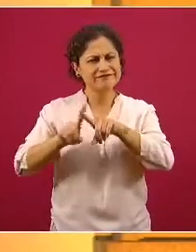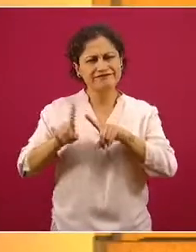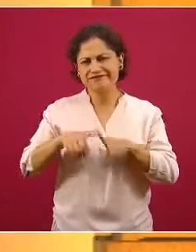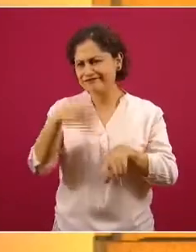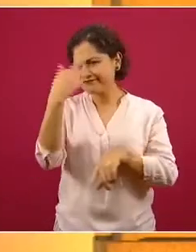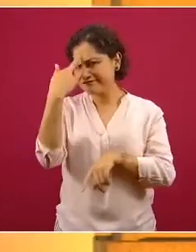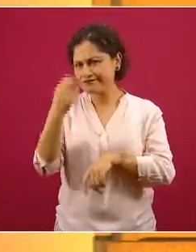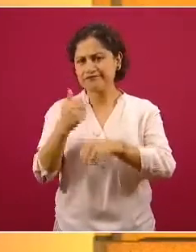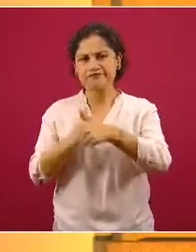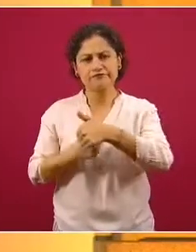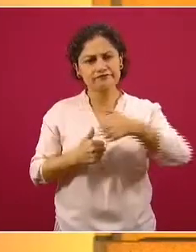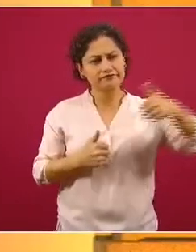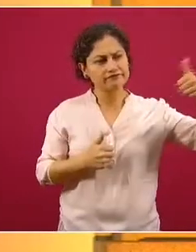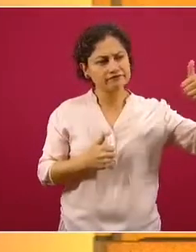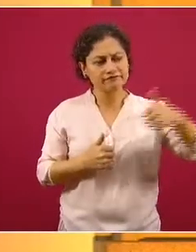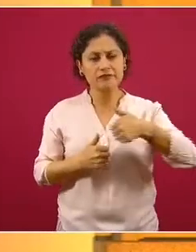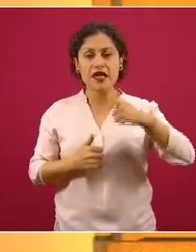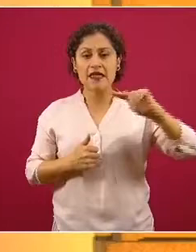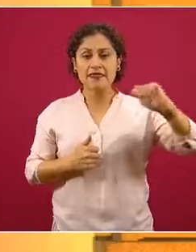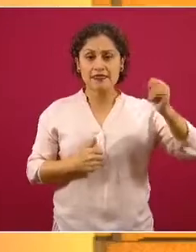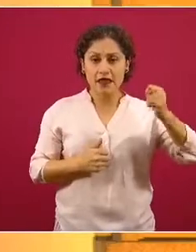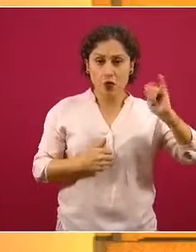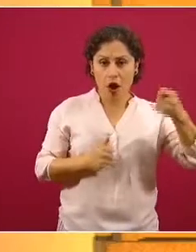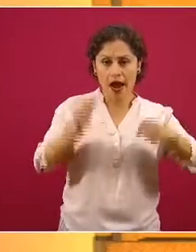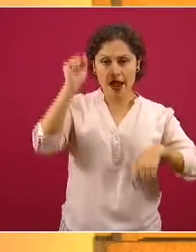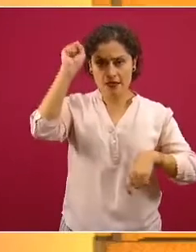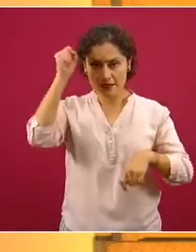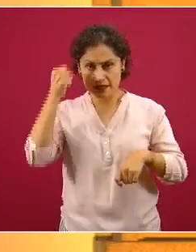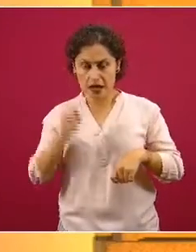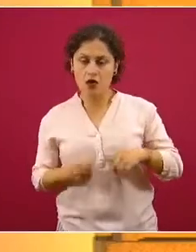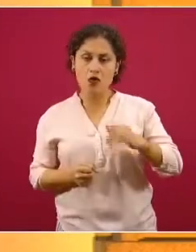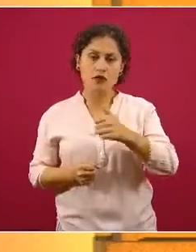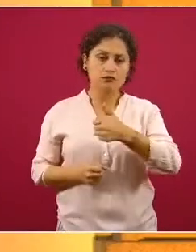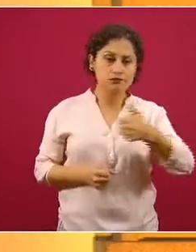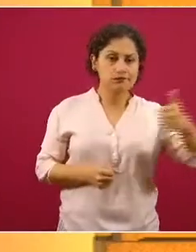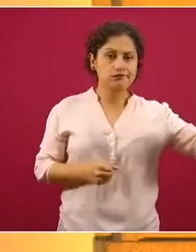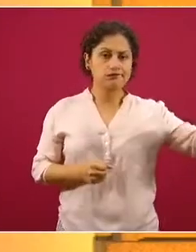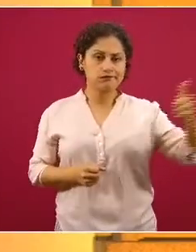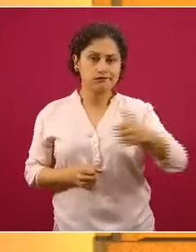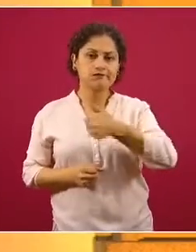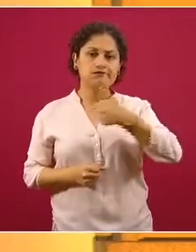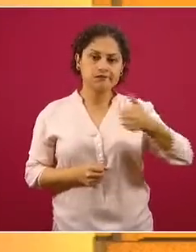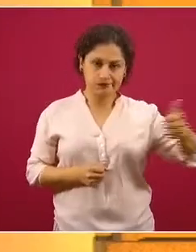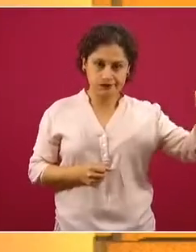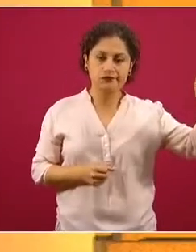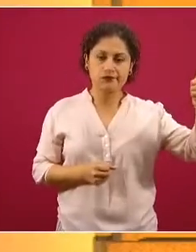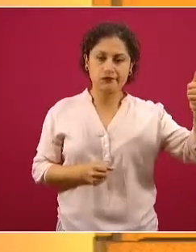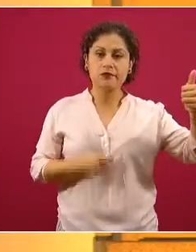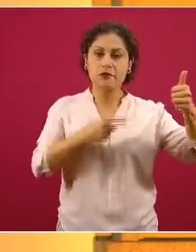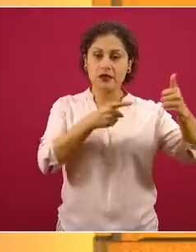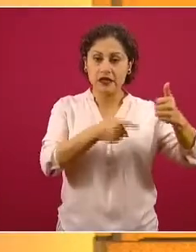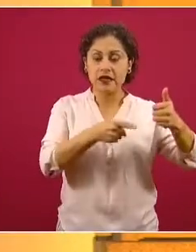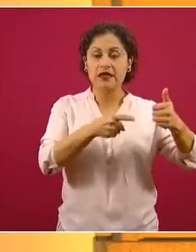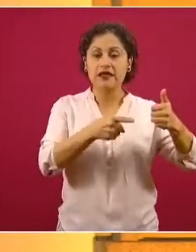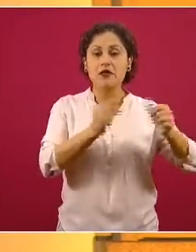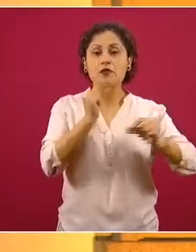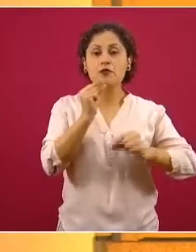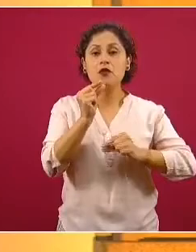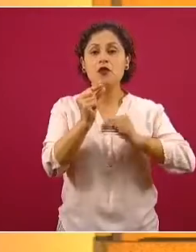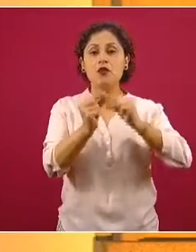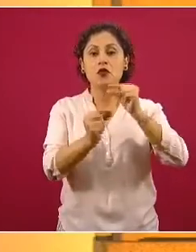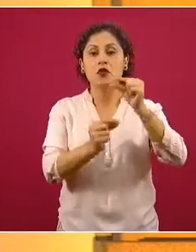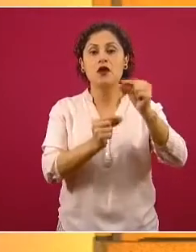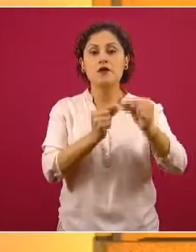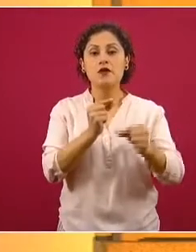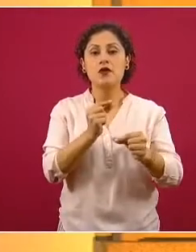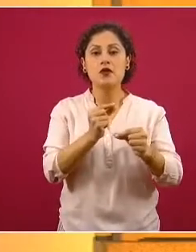hacen que estas dos poblaciones estén vinculadas. La dinámica de transmisión, es decir, la velocidad de ocurrencia, empieza a